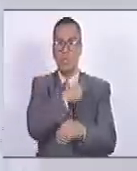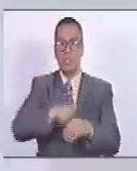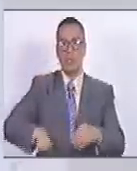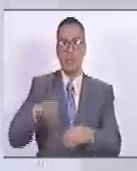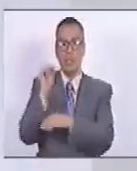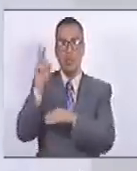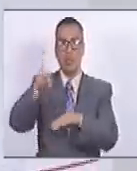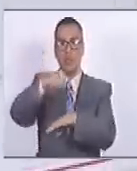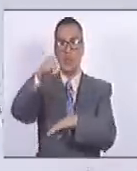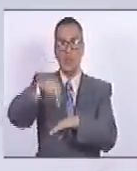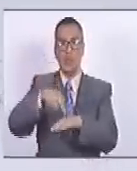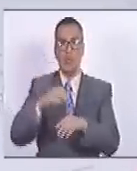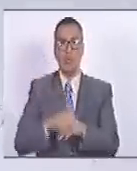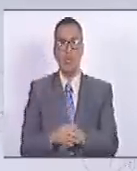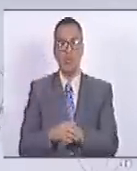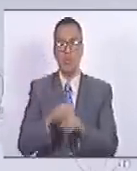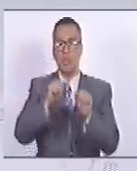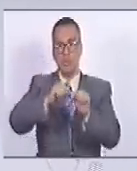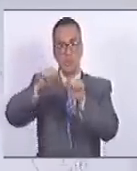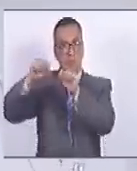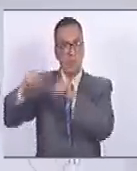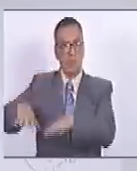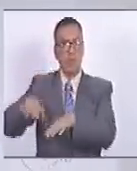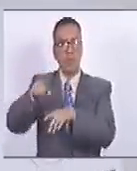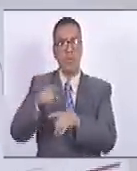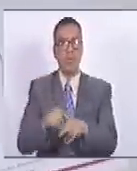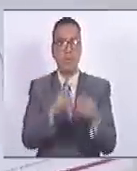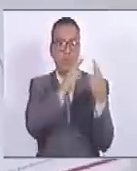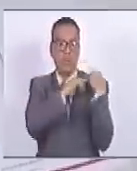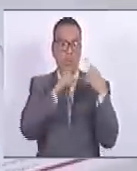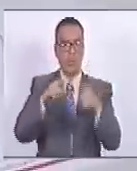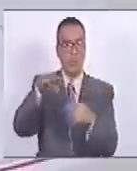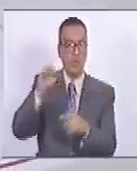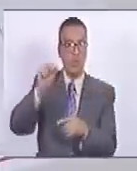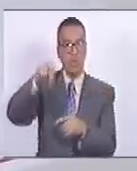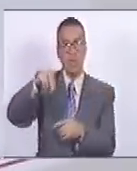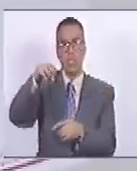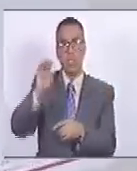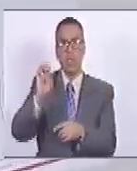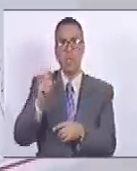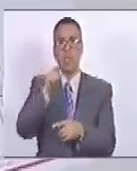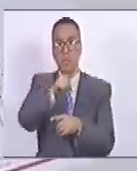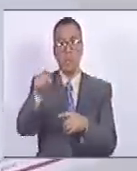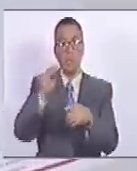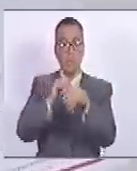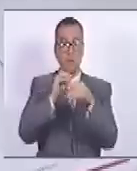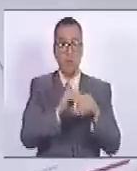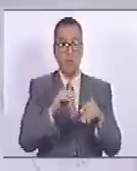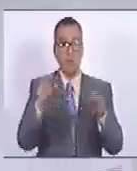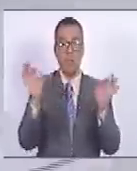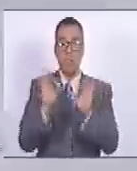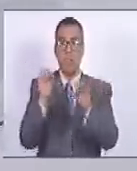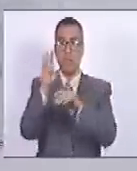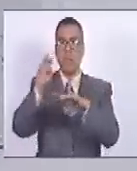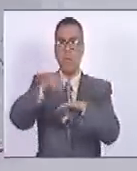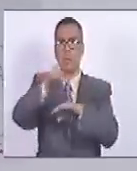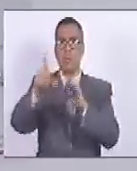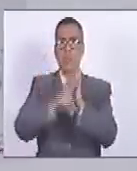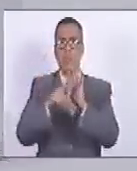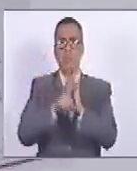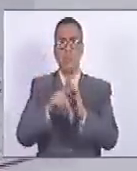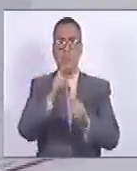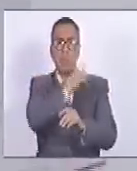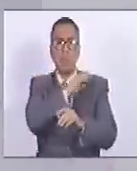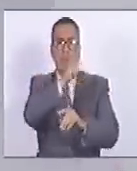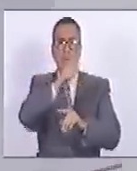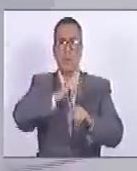presidente de la Asamblea Nacional, renunciando a su cargo en el CNE, a lo que ustedes llaman ilegítima asamblea. Los rectores,